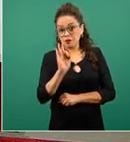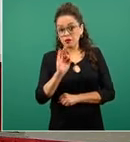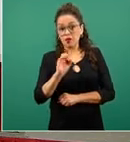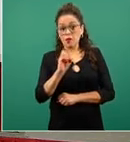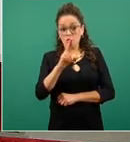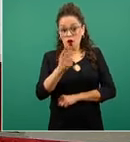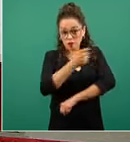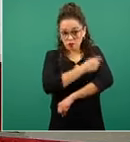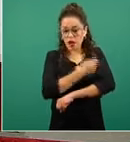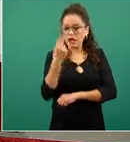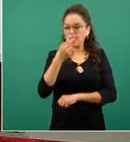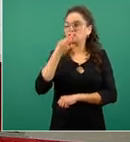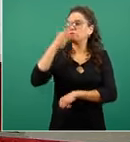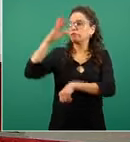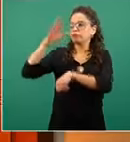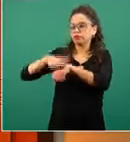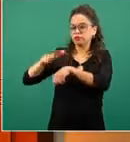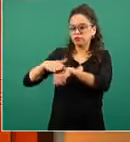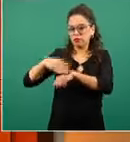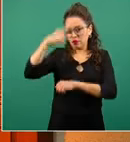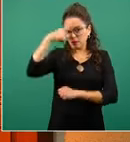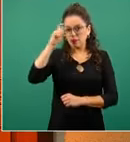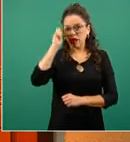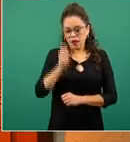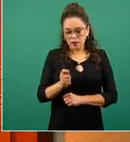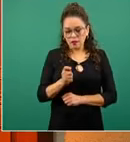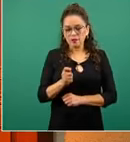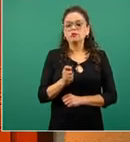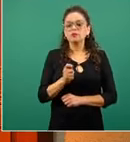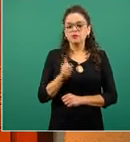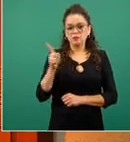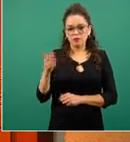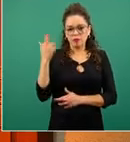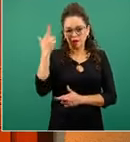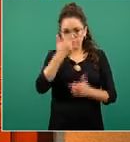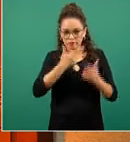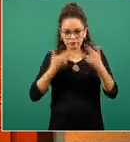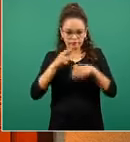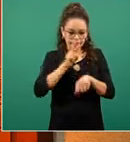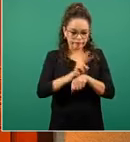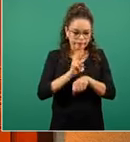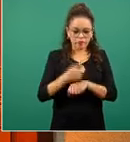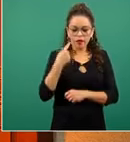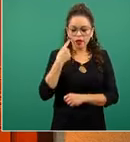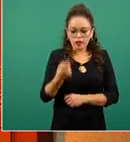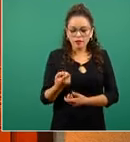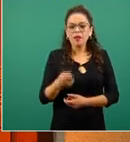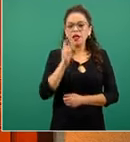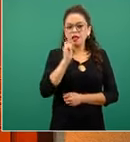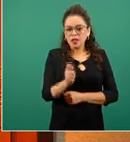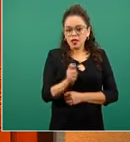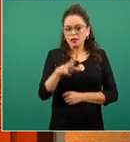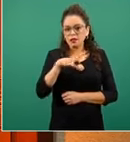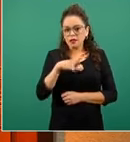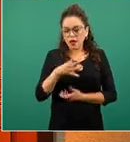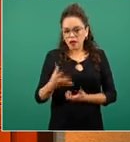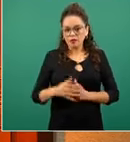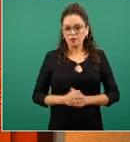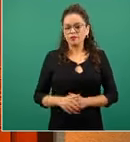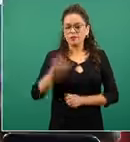para efectos de que entre al proceso precisamente de seguimiento y clasificación,